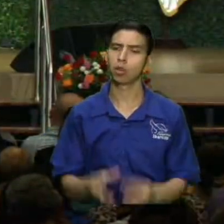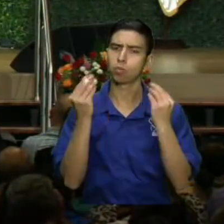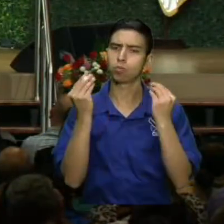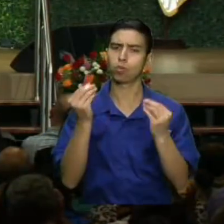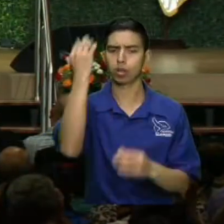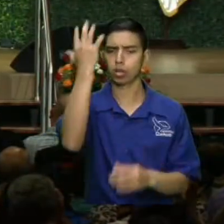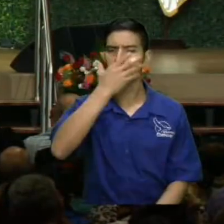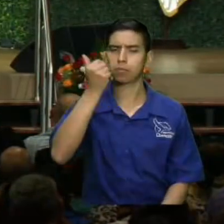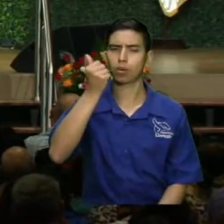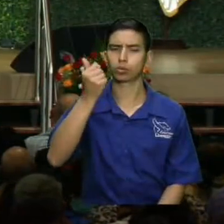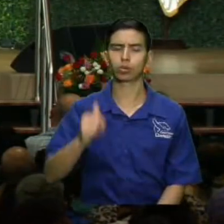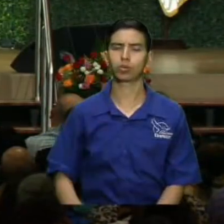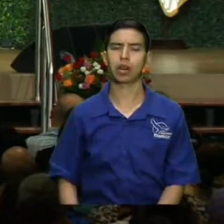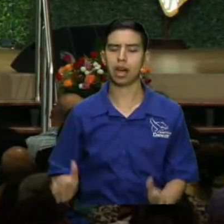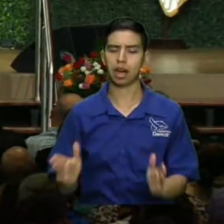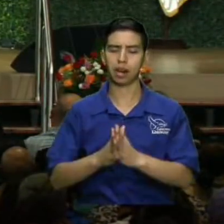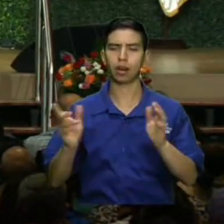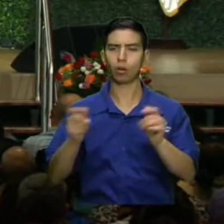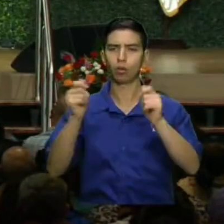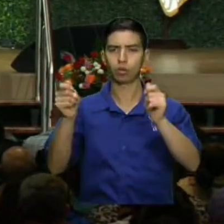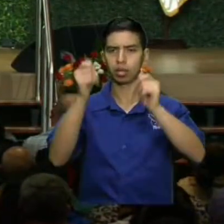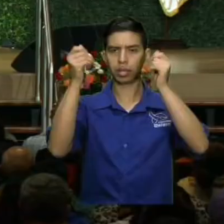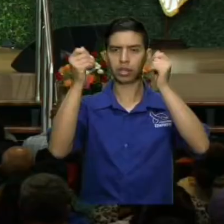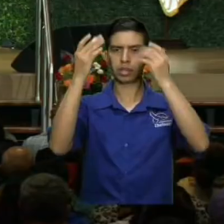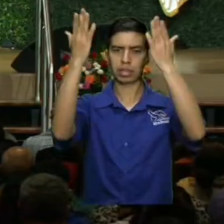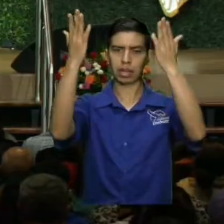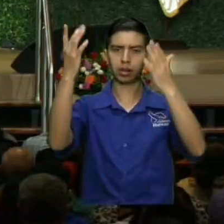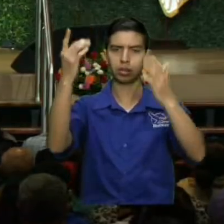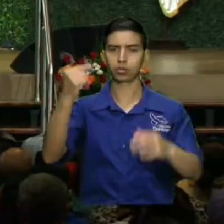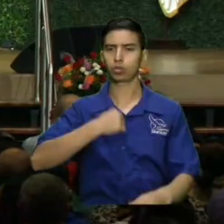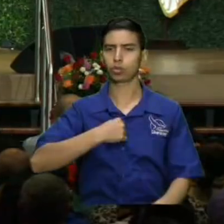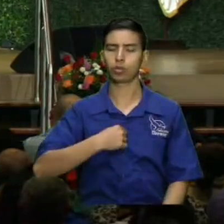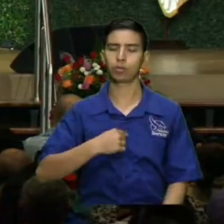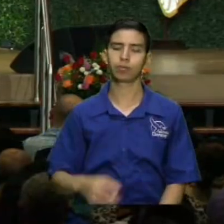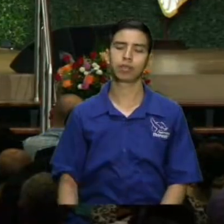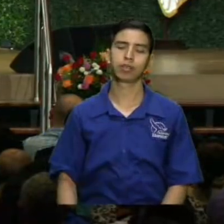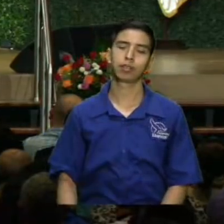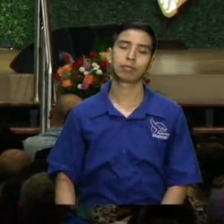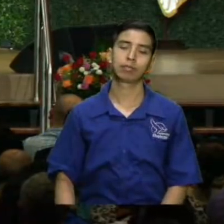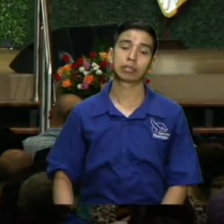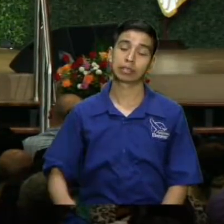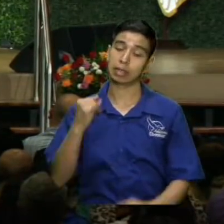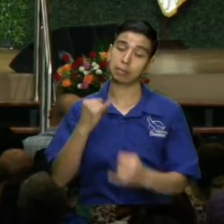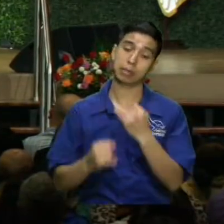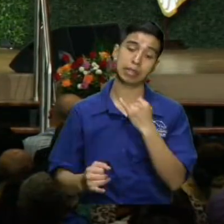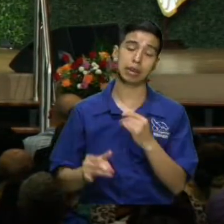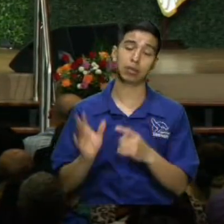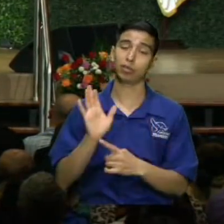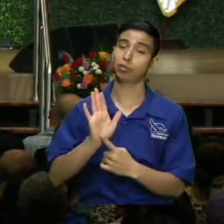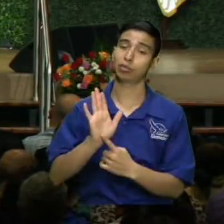¡Aleluya! No, si hay tantos ejemplos, hermano, pues solo tengo 2 minutos para finalizar el partido.